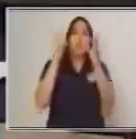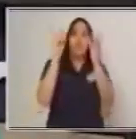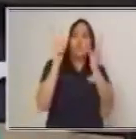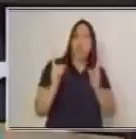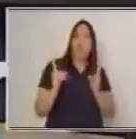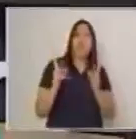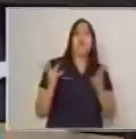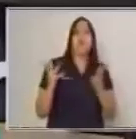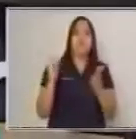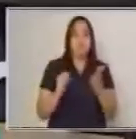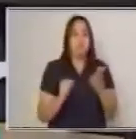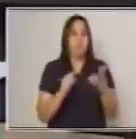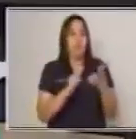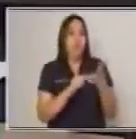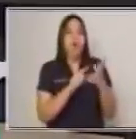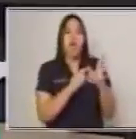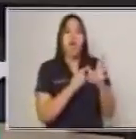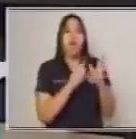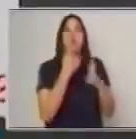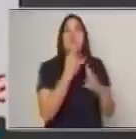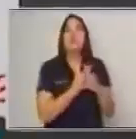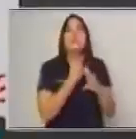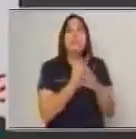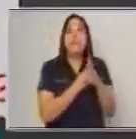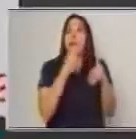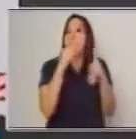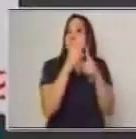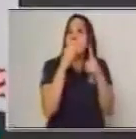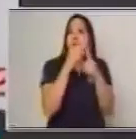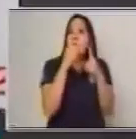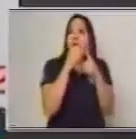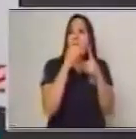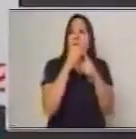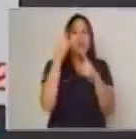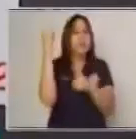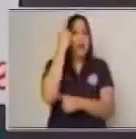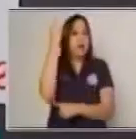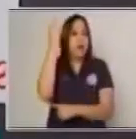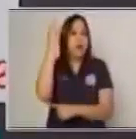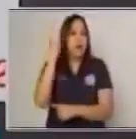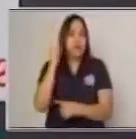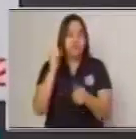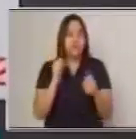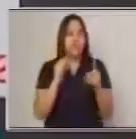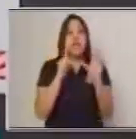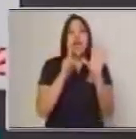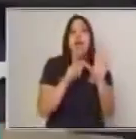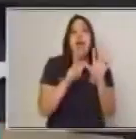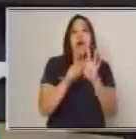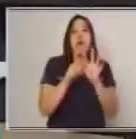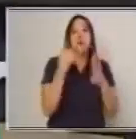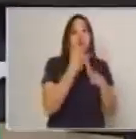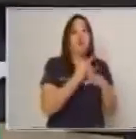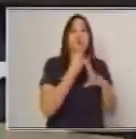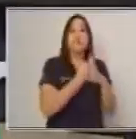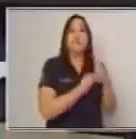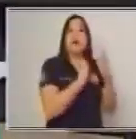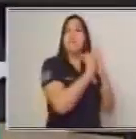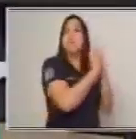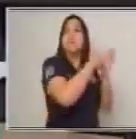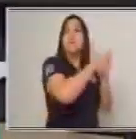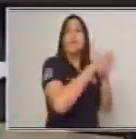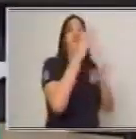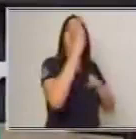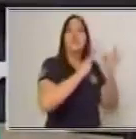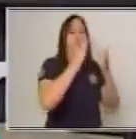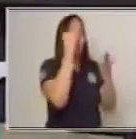diagrama. Utilizar palabras clave. Eso es muy importante también. Usar símbolos o dibujos.